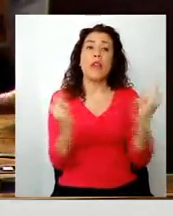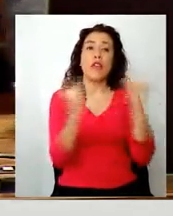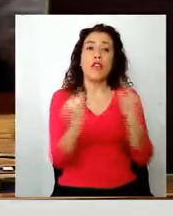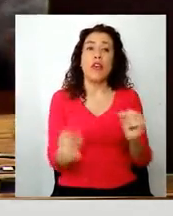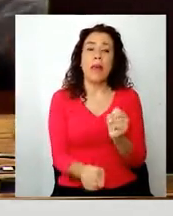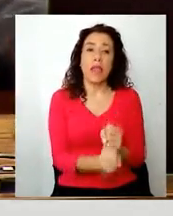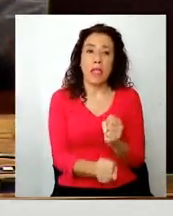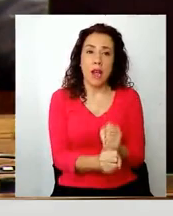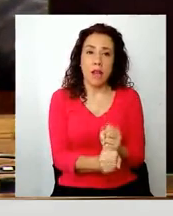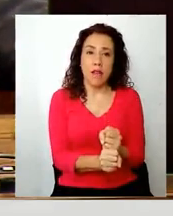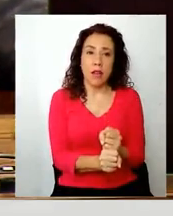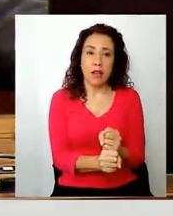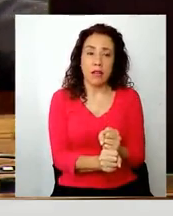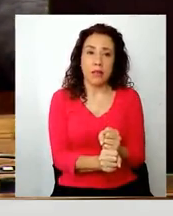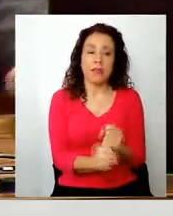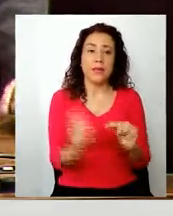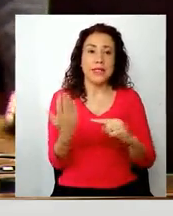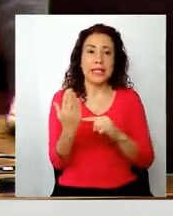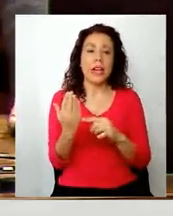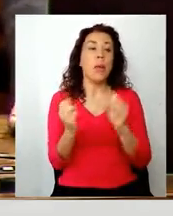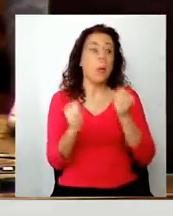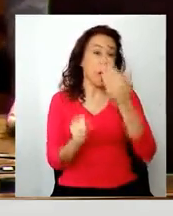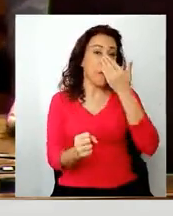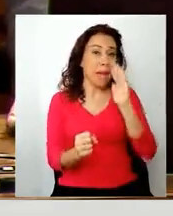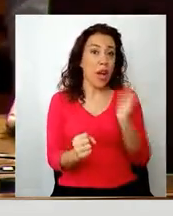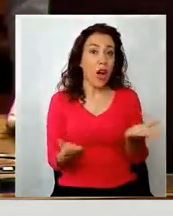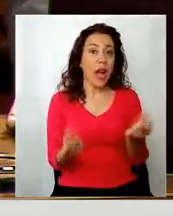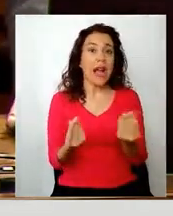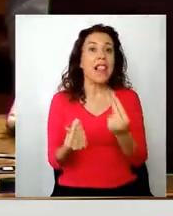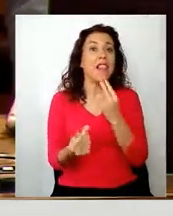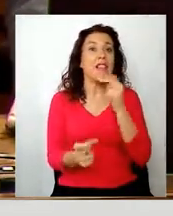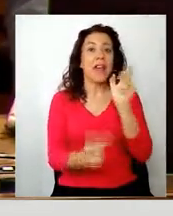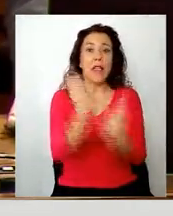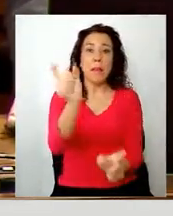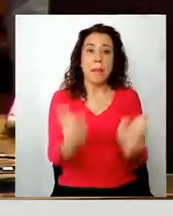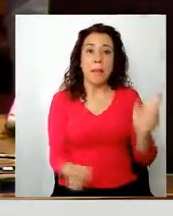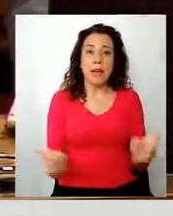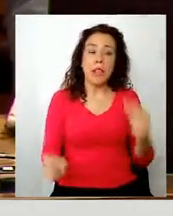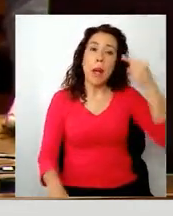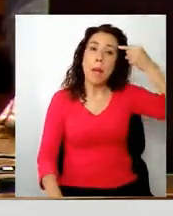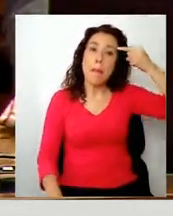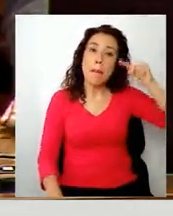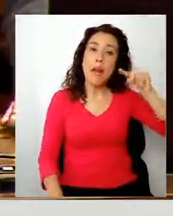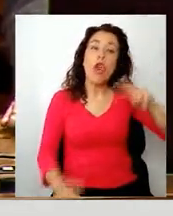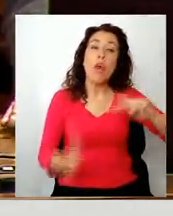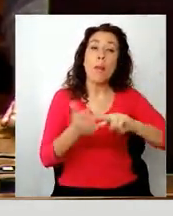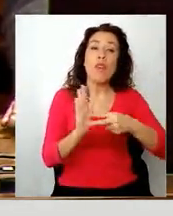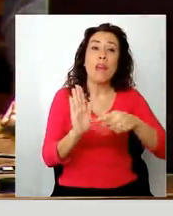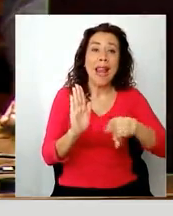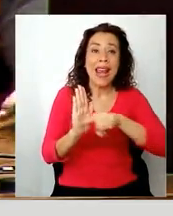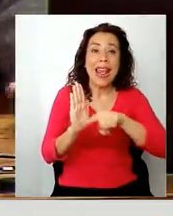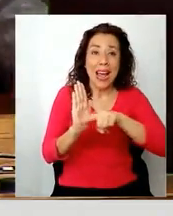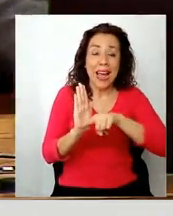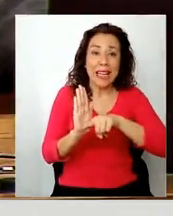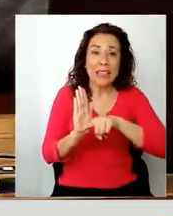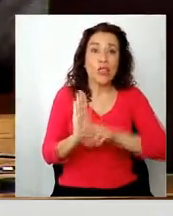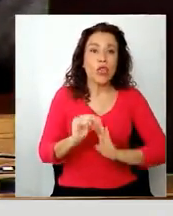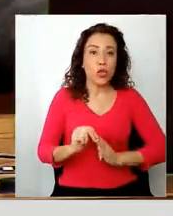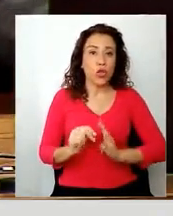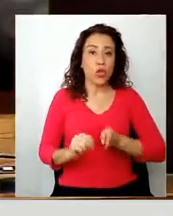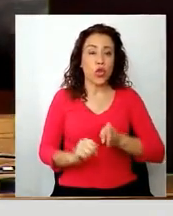duda la tecnología ha mejorado la calidad de vida de las personas sin embargo sus externalidades negativas Aún se encuentran